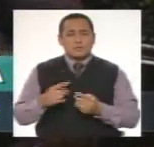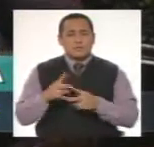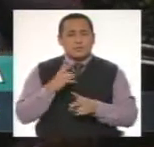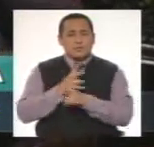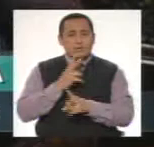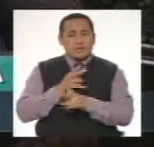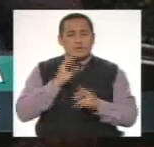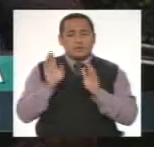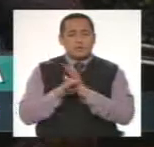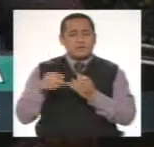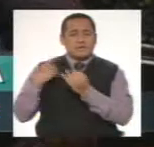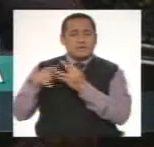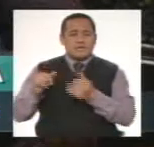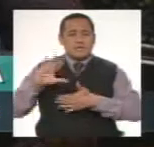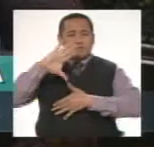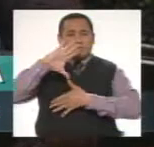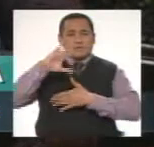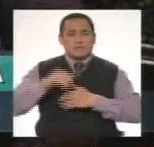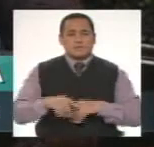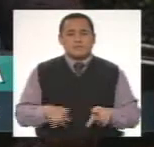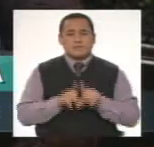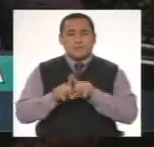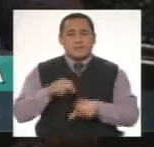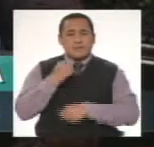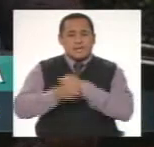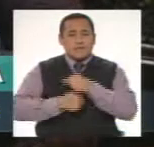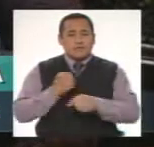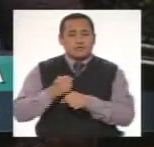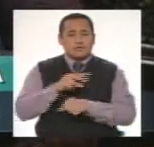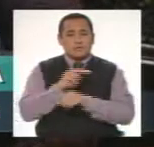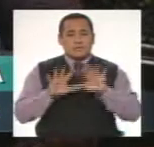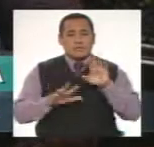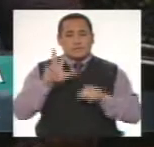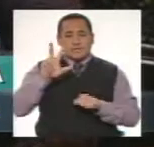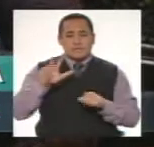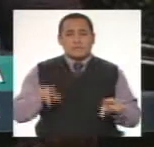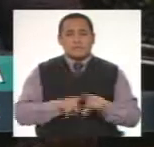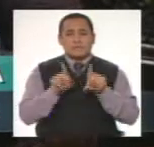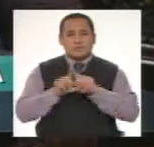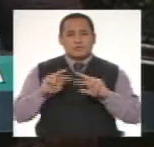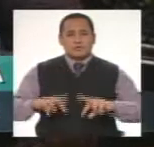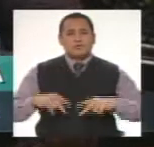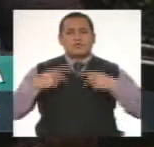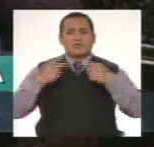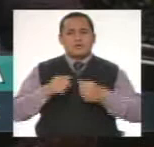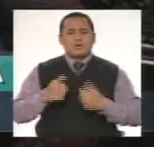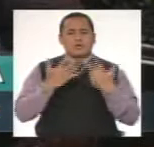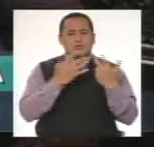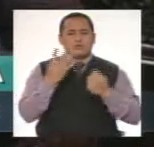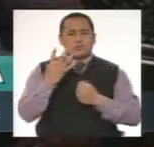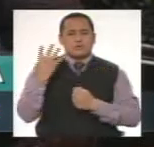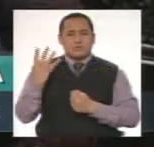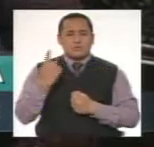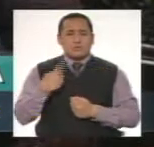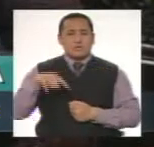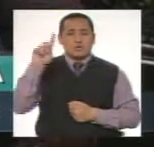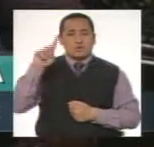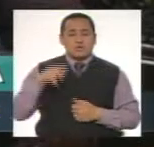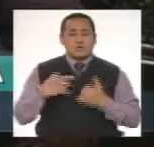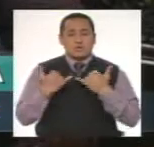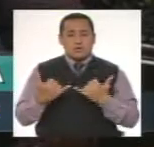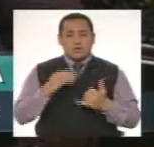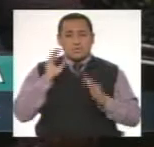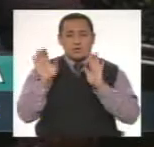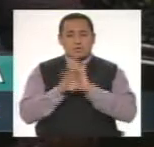sin precedentes en la región latinoamericana. En el año 2013 lo hemos aumentado a 844 millones, y hoy día, para